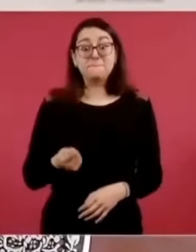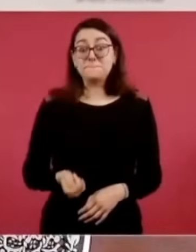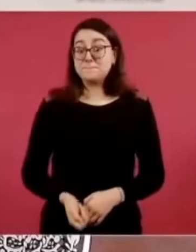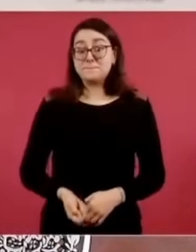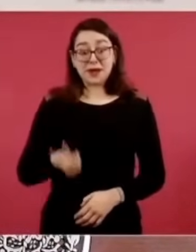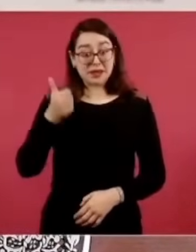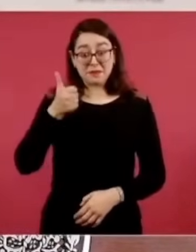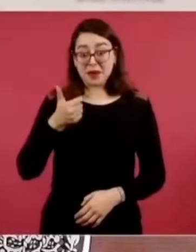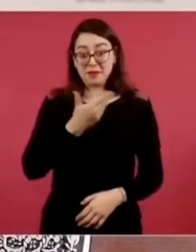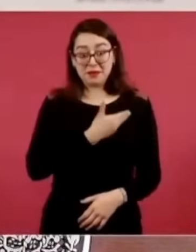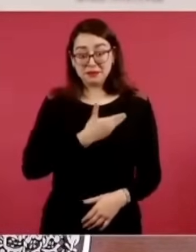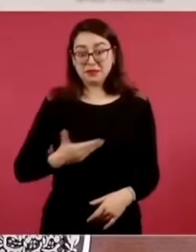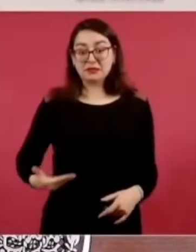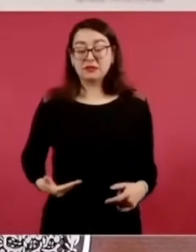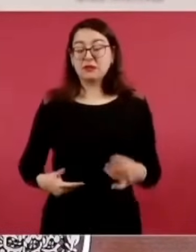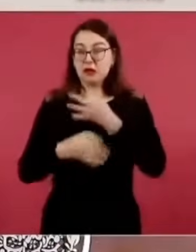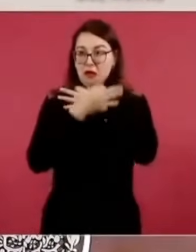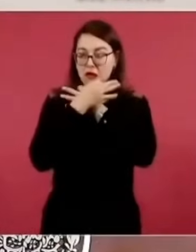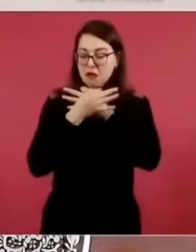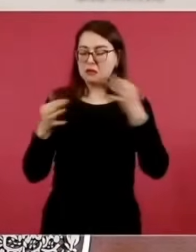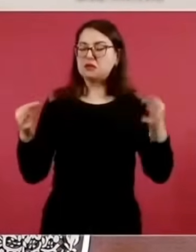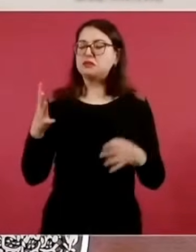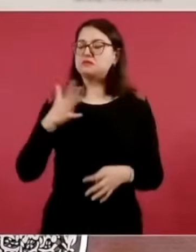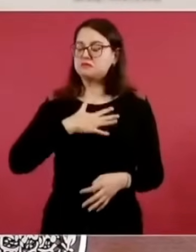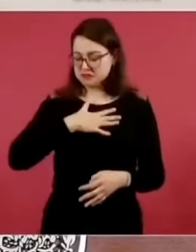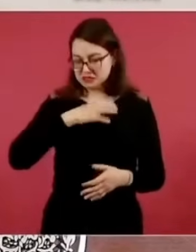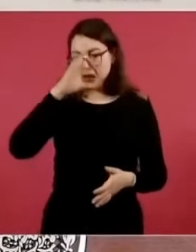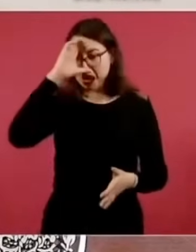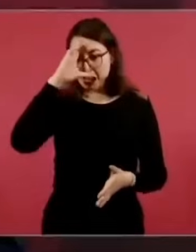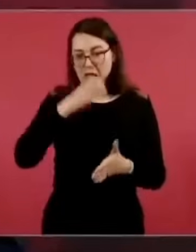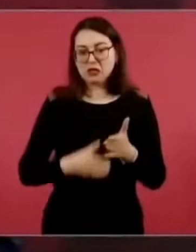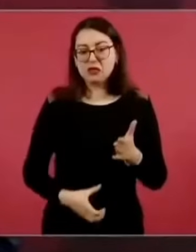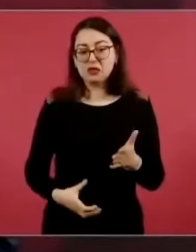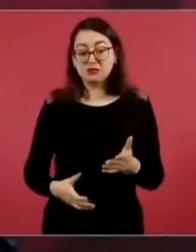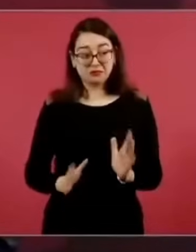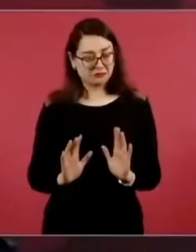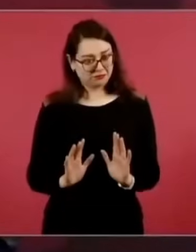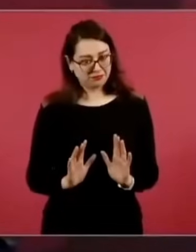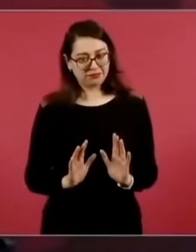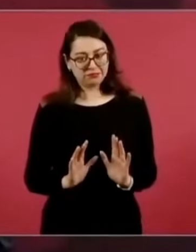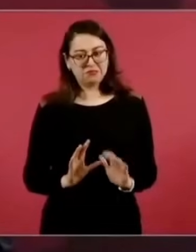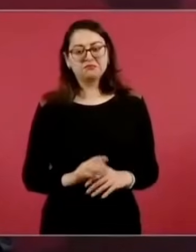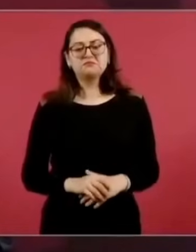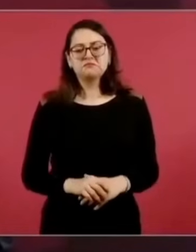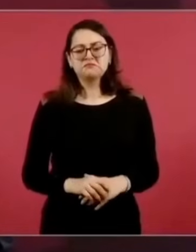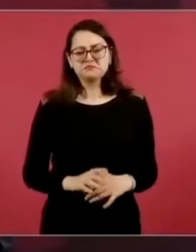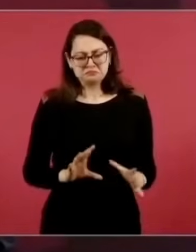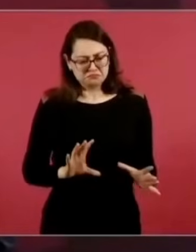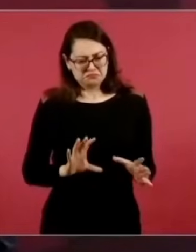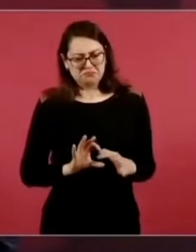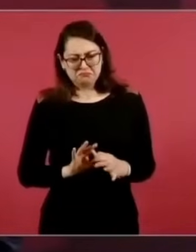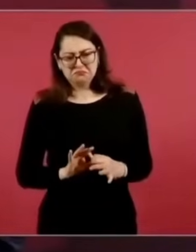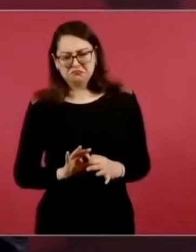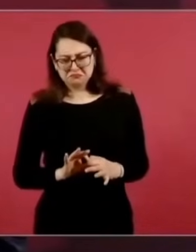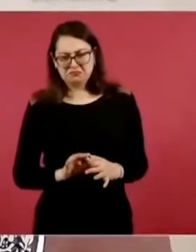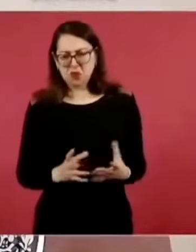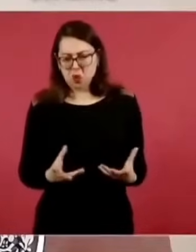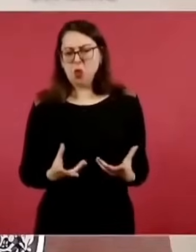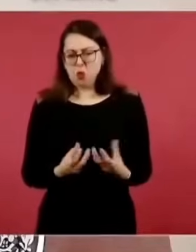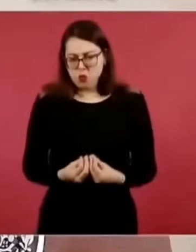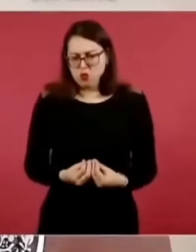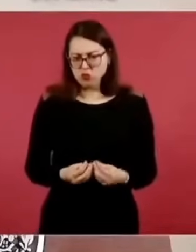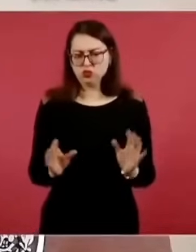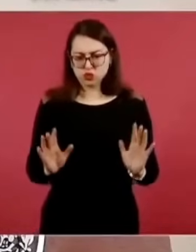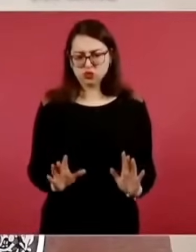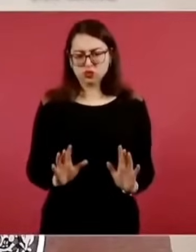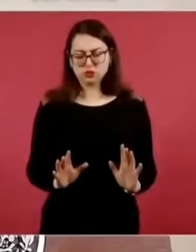tiempos como católico. Bueno, pero había estado con el general Cárdenas, cuando el general Cárdenas